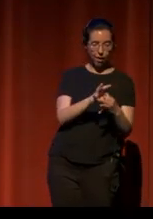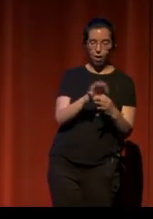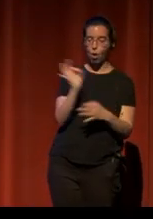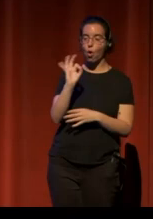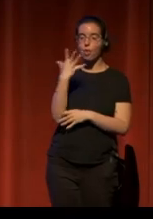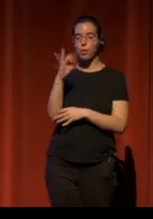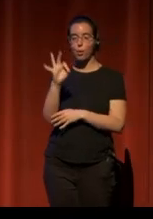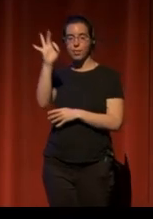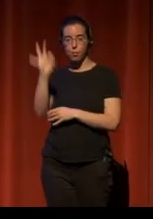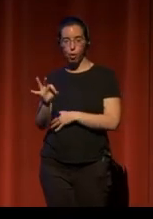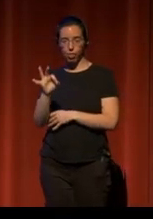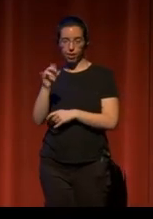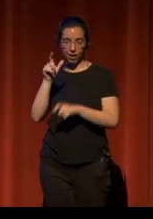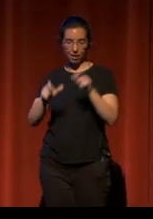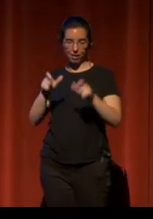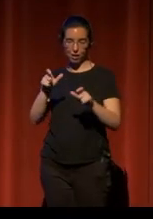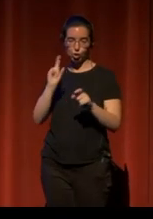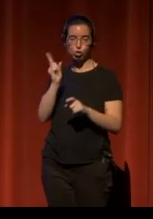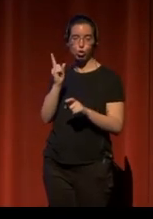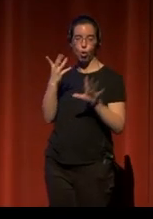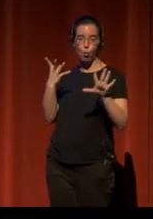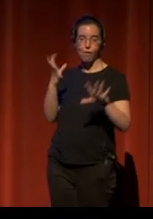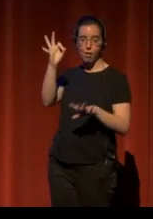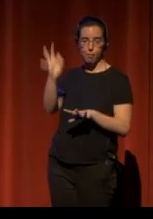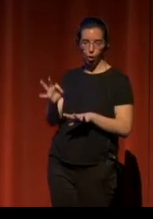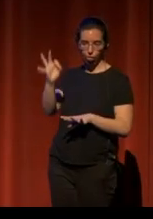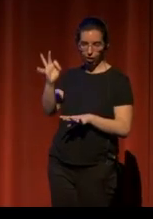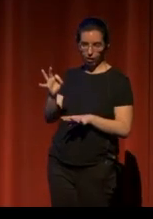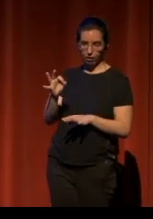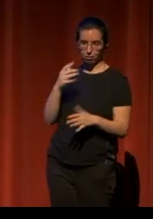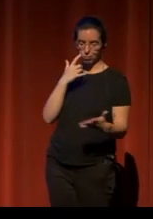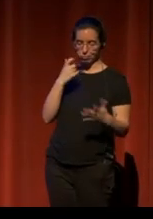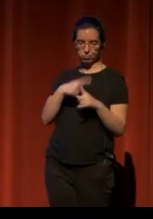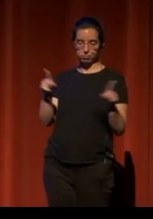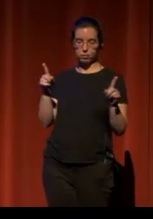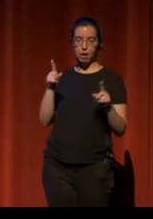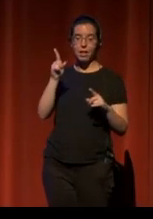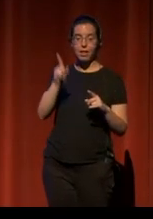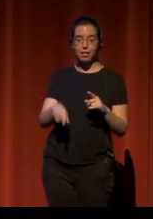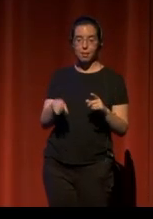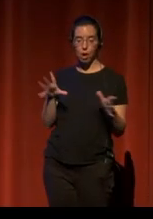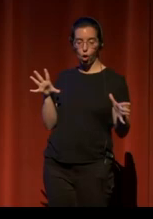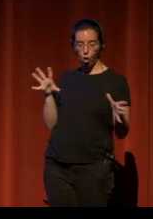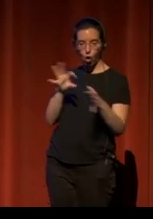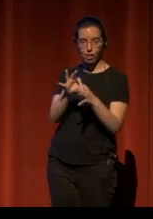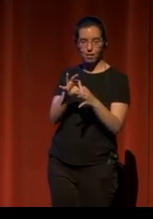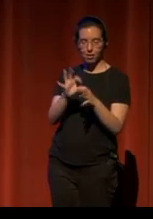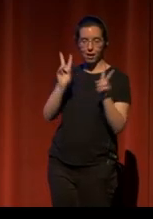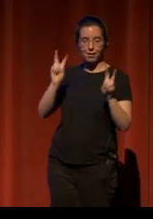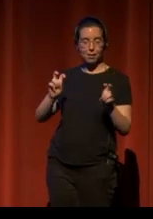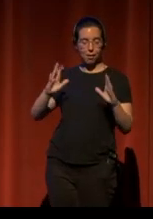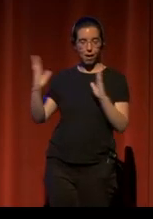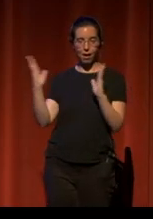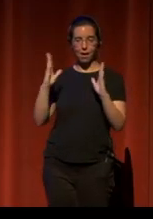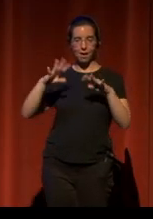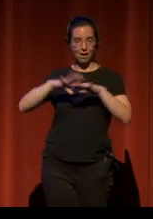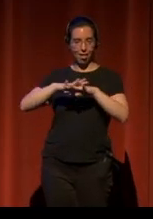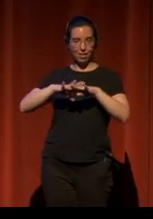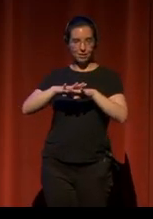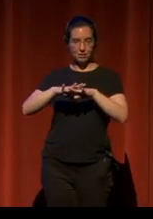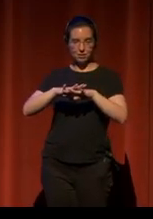sociedad que solo tiene el 9% no de de parito radical la conectividad en la era de las redes es por lo